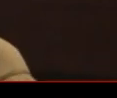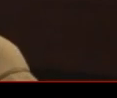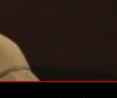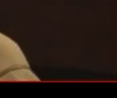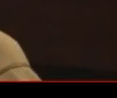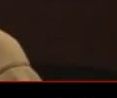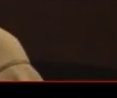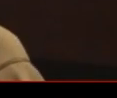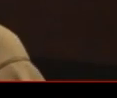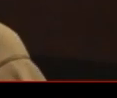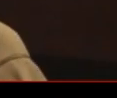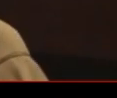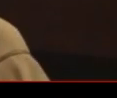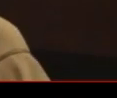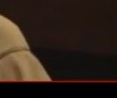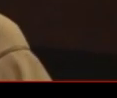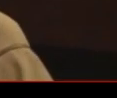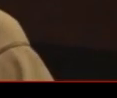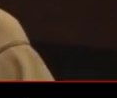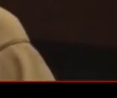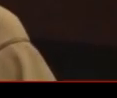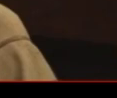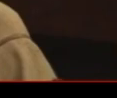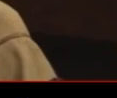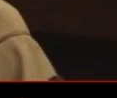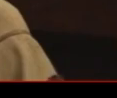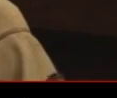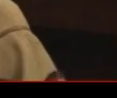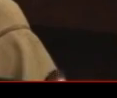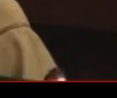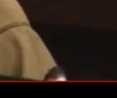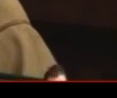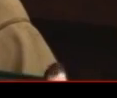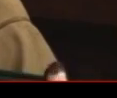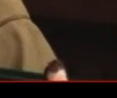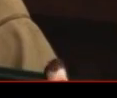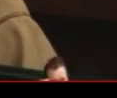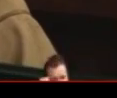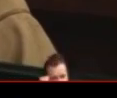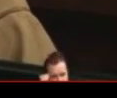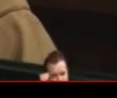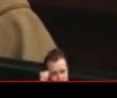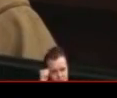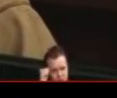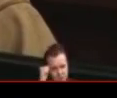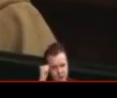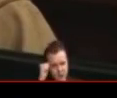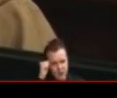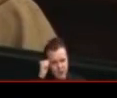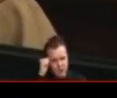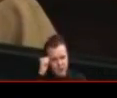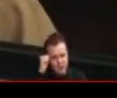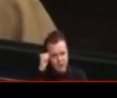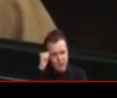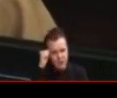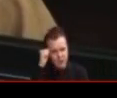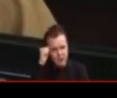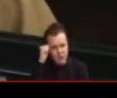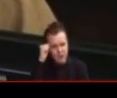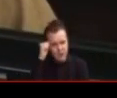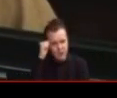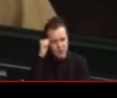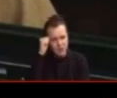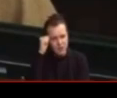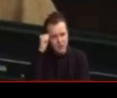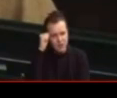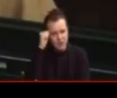una sociedad libre y democrática. Esto que hicieron es un delito. Y aquí lo que está haciendo Gustavo Petro